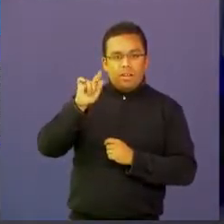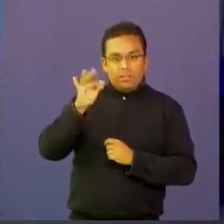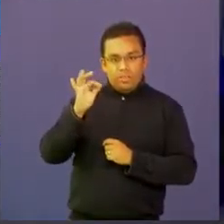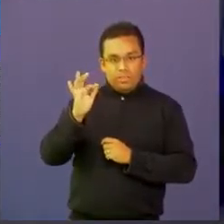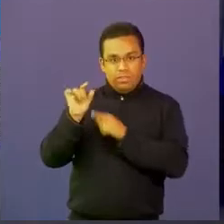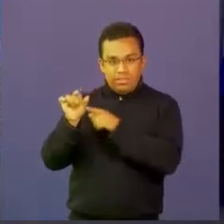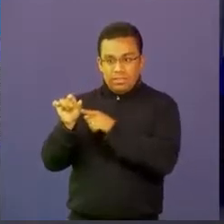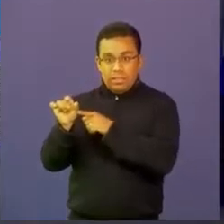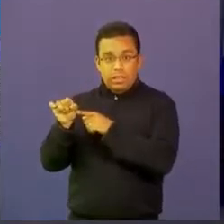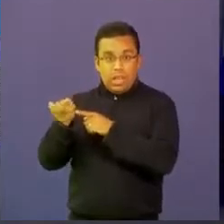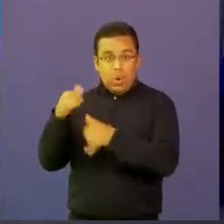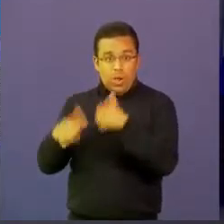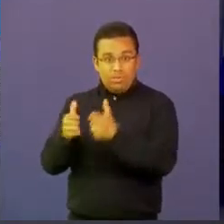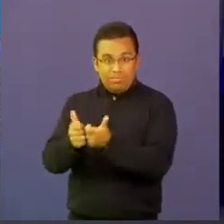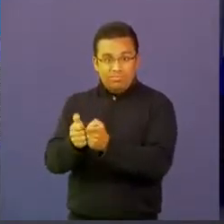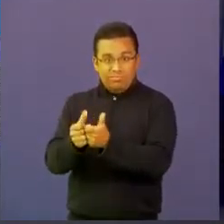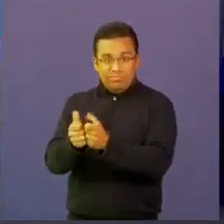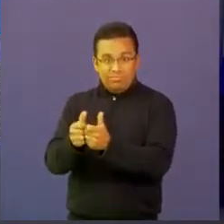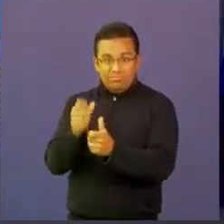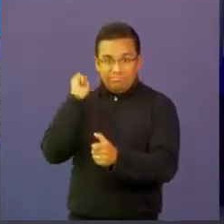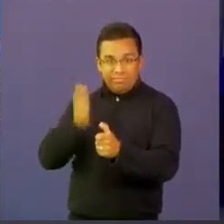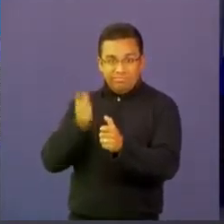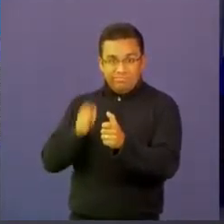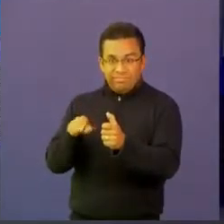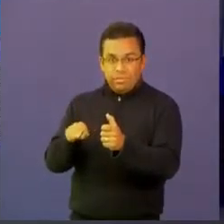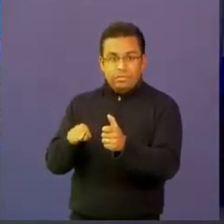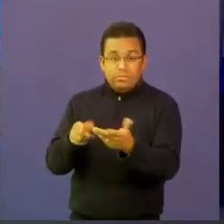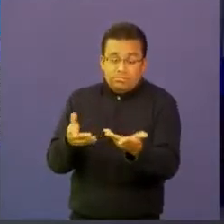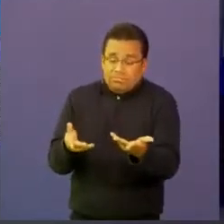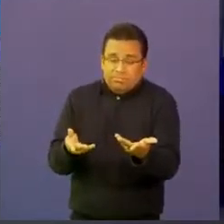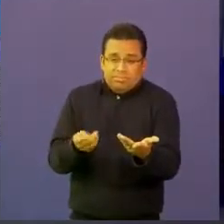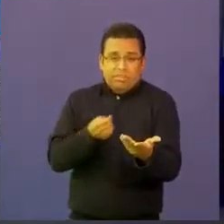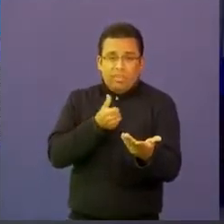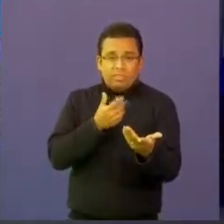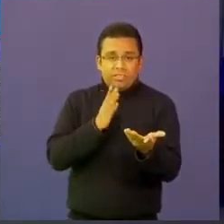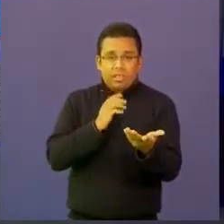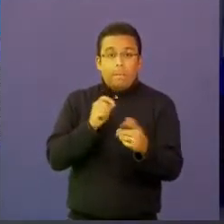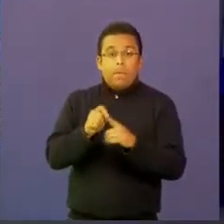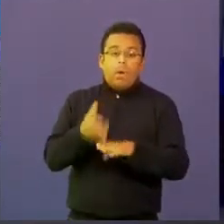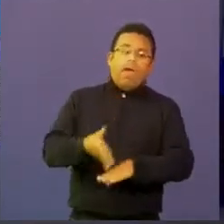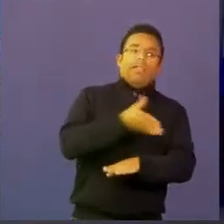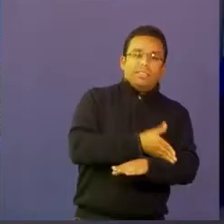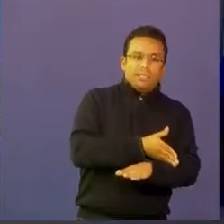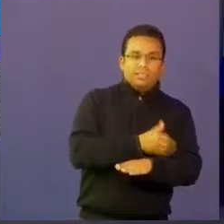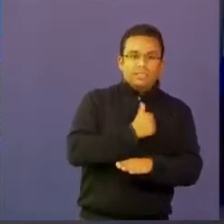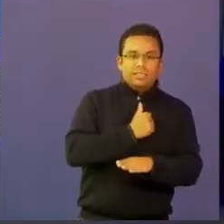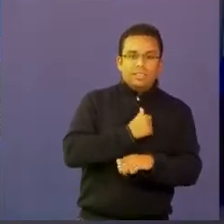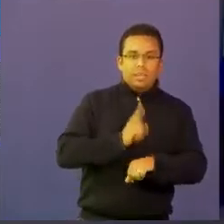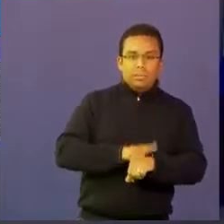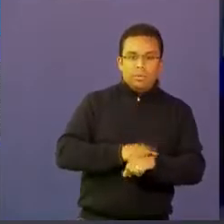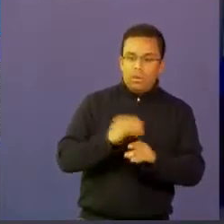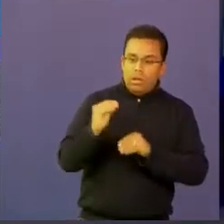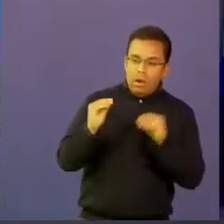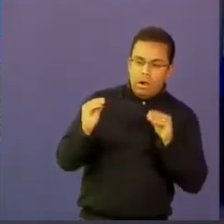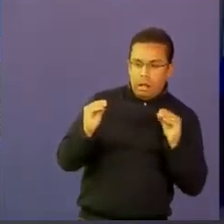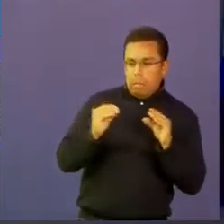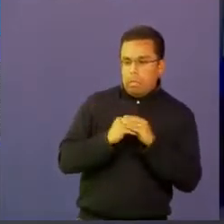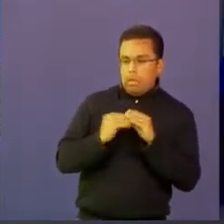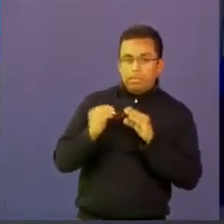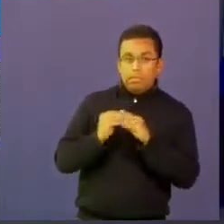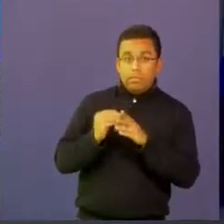si es fácil de utilizar necesita un tiempo de adaptación los estudiantes hay muchos